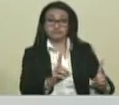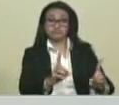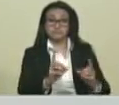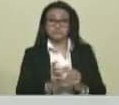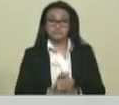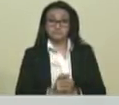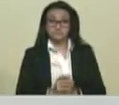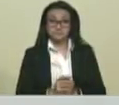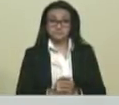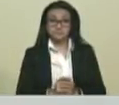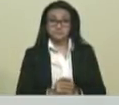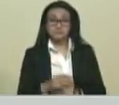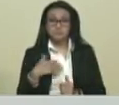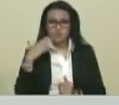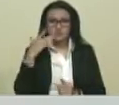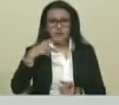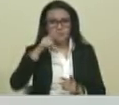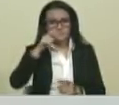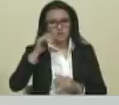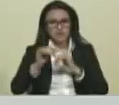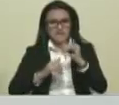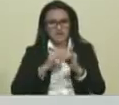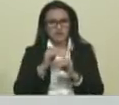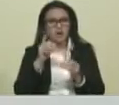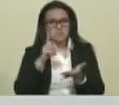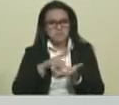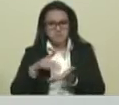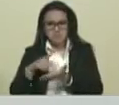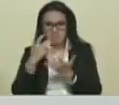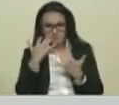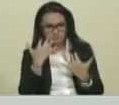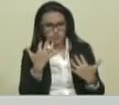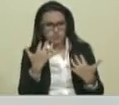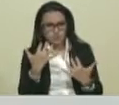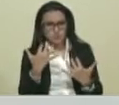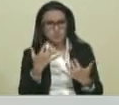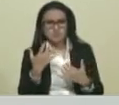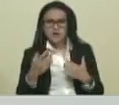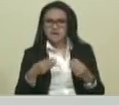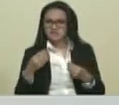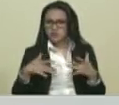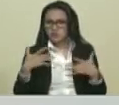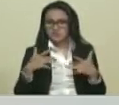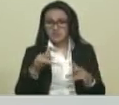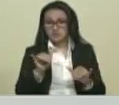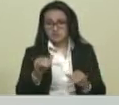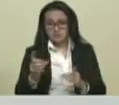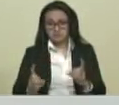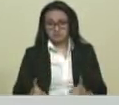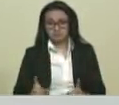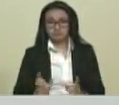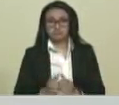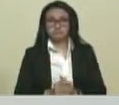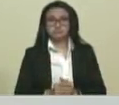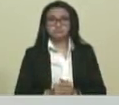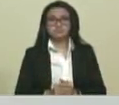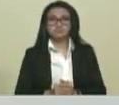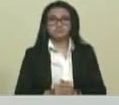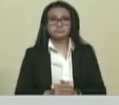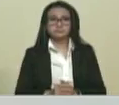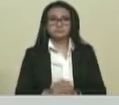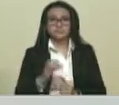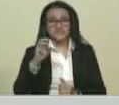sé que están en los centros de votación haciendo las actividades que programaron para ellos. El Consejo